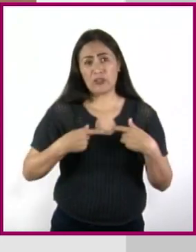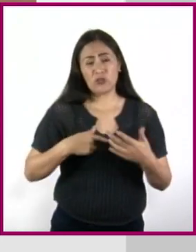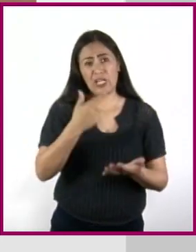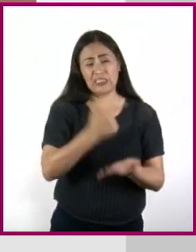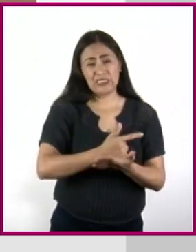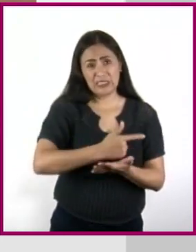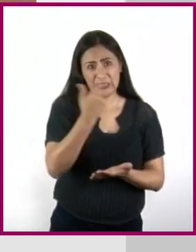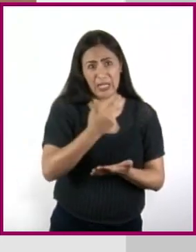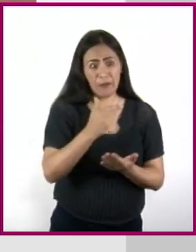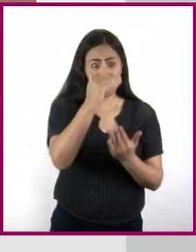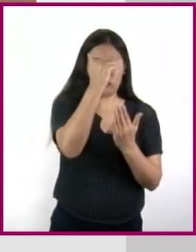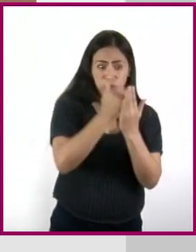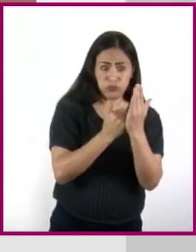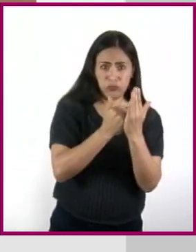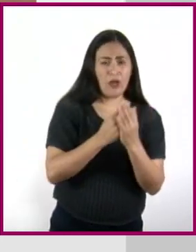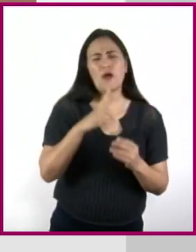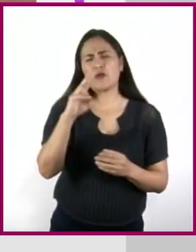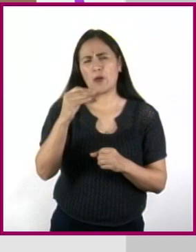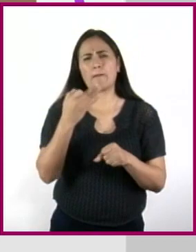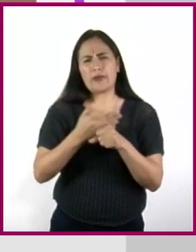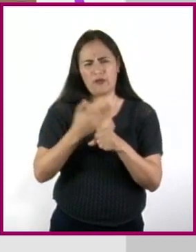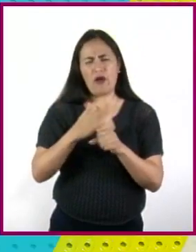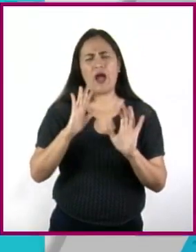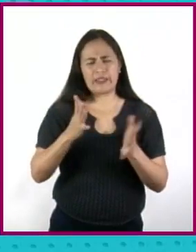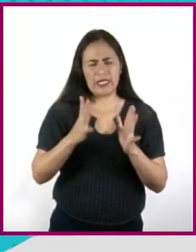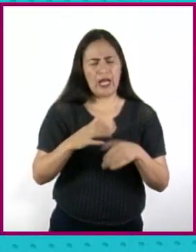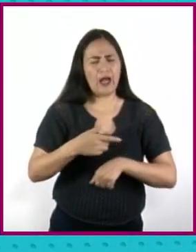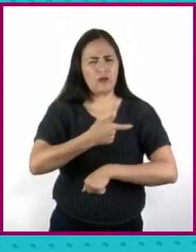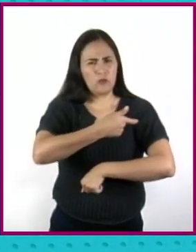mortalidad, pero sí ya se está desarrollando vacunas contra el dengue.